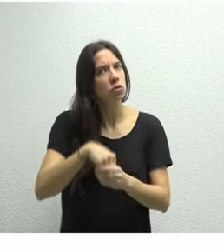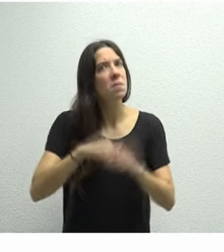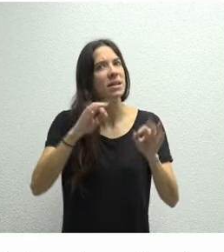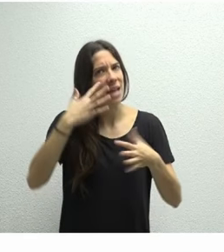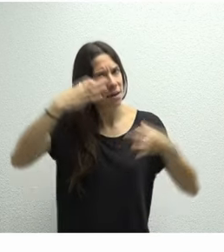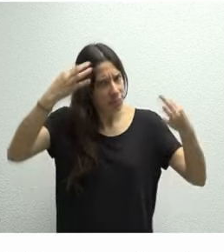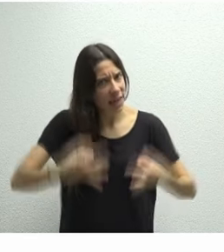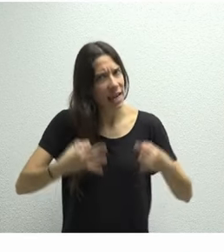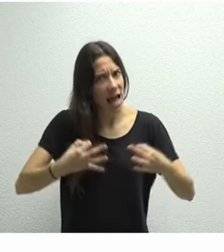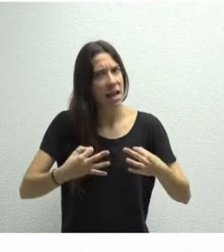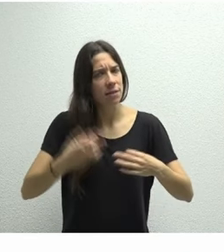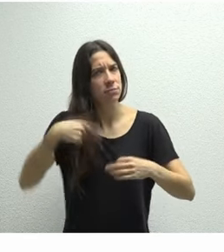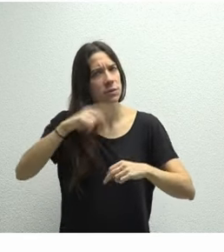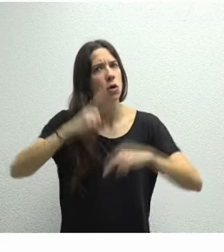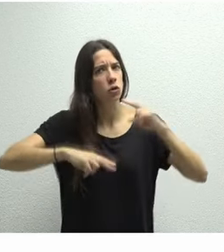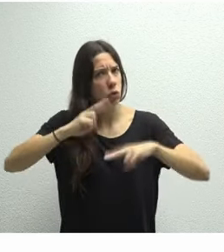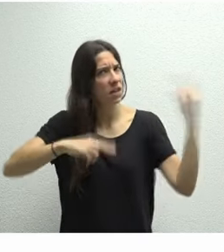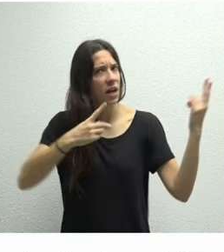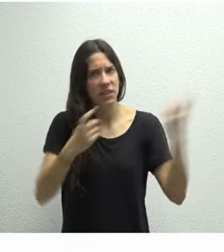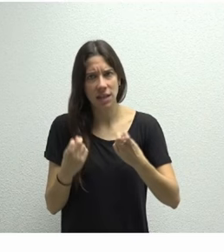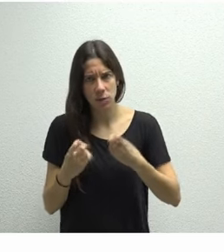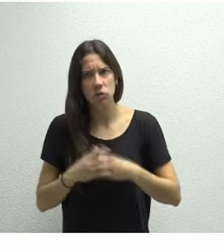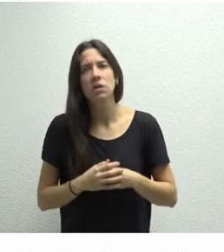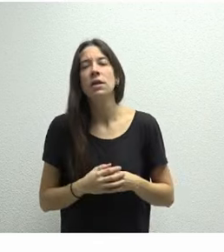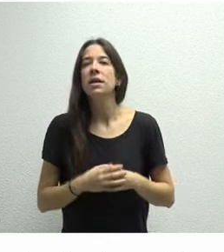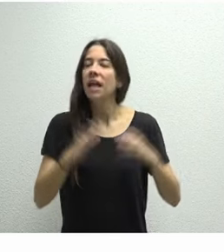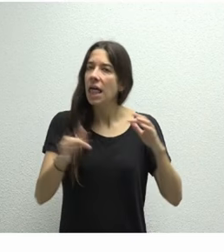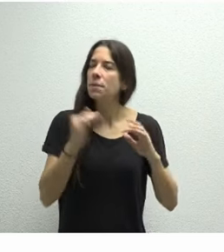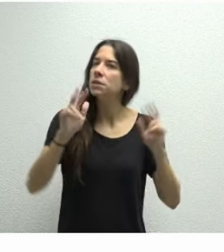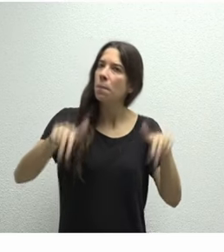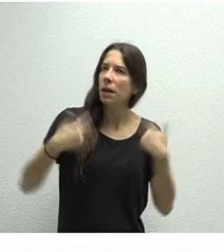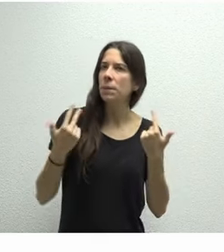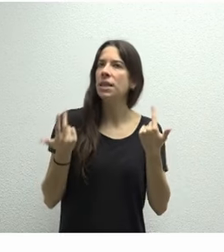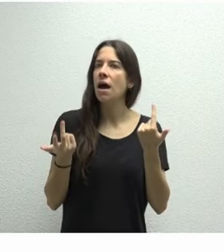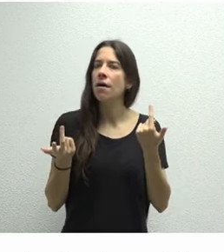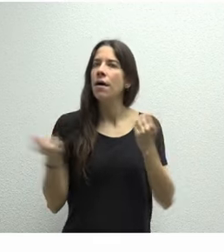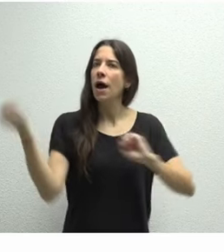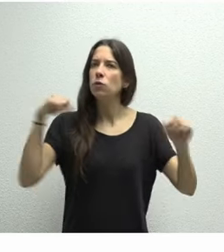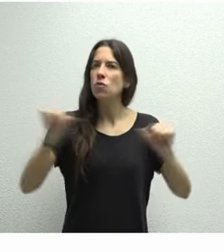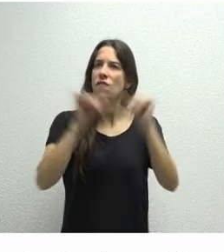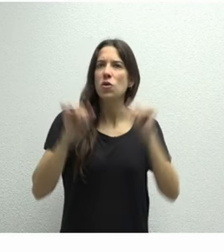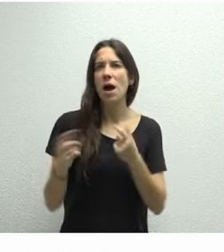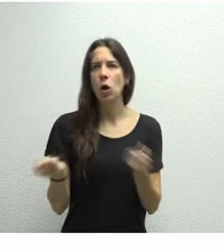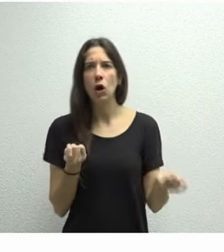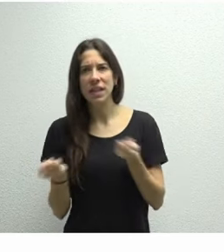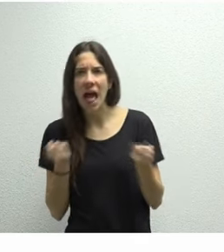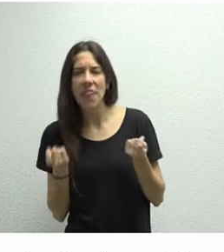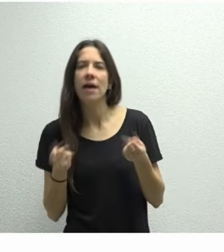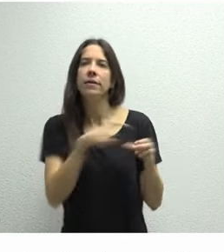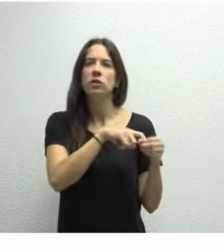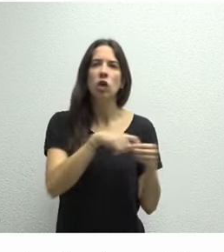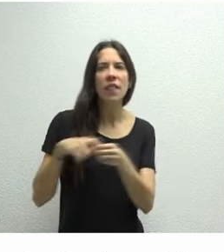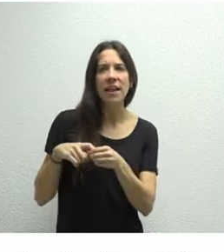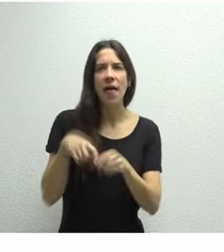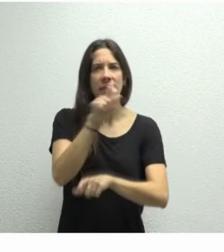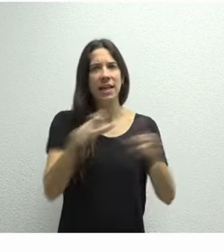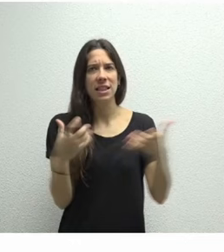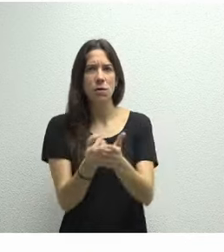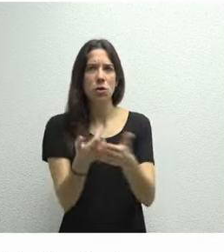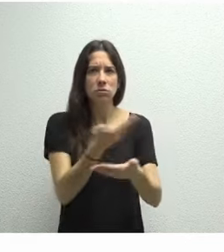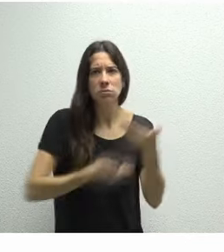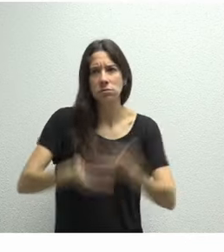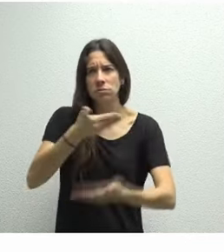una realidad que nos permita por lo tanto actuar coordinadamente en Solidaridad todos los individuos todos